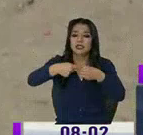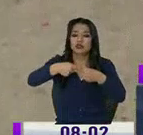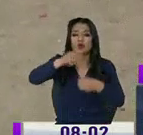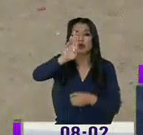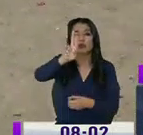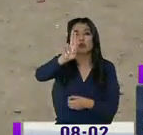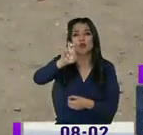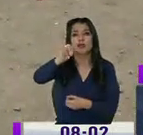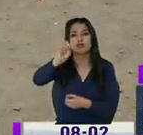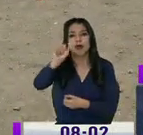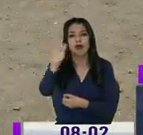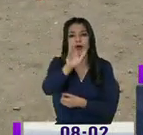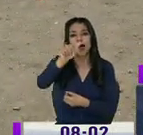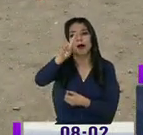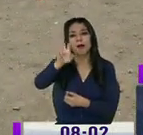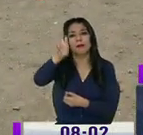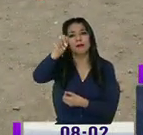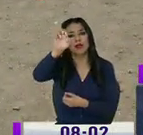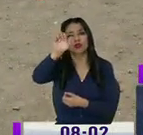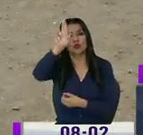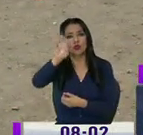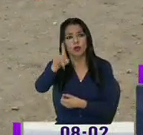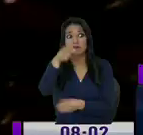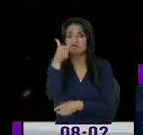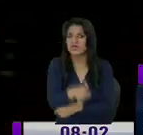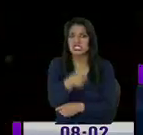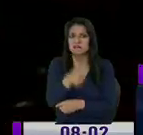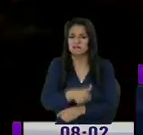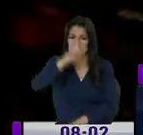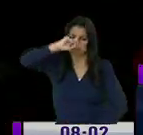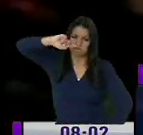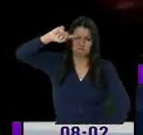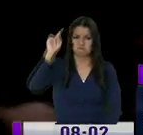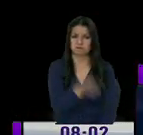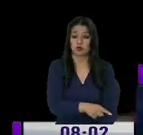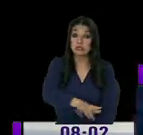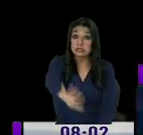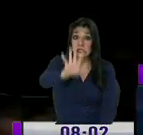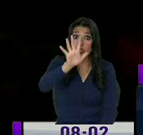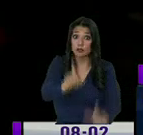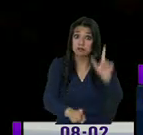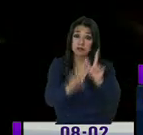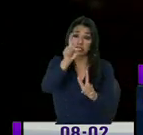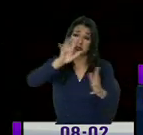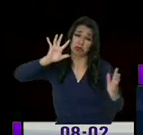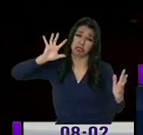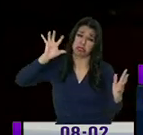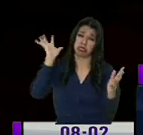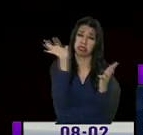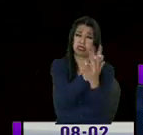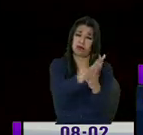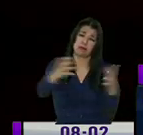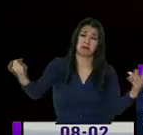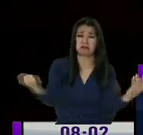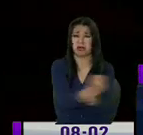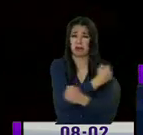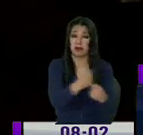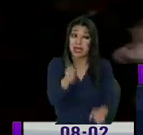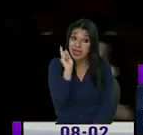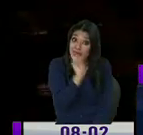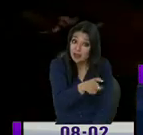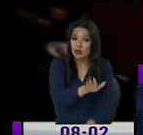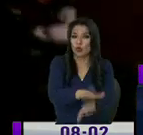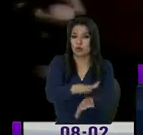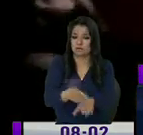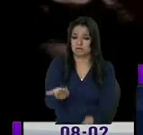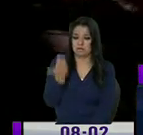capital, hizo justicia por su propia mano y linchó a 5 personas, quienes aseguraban serían los